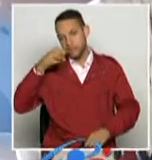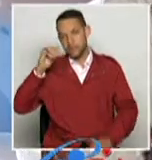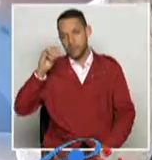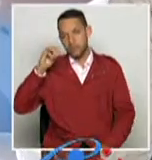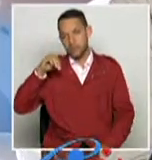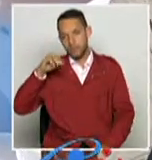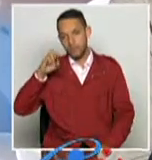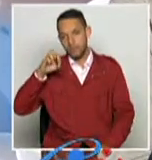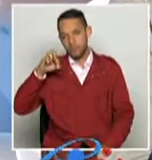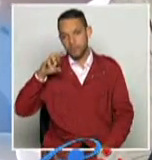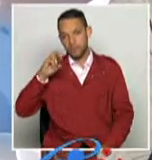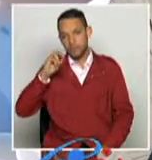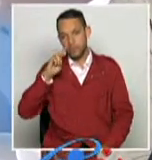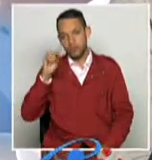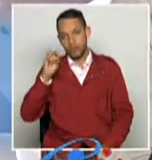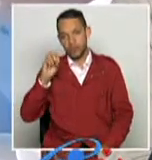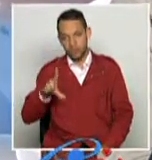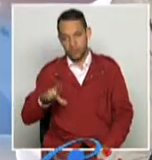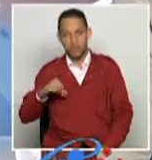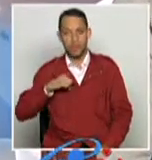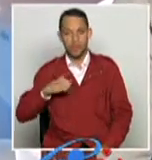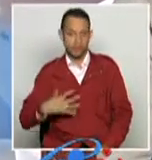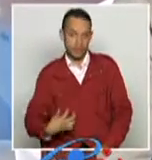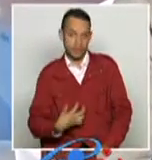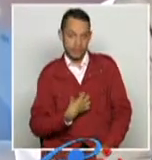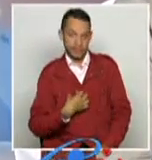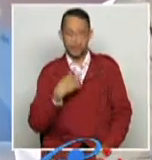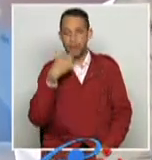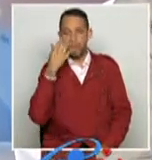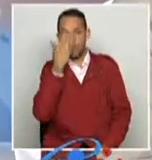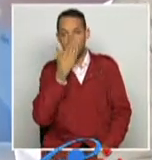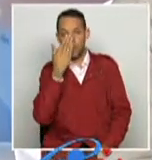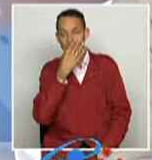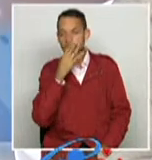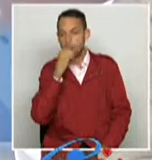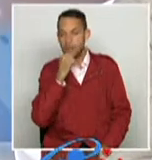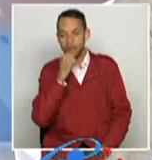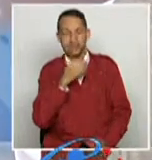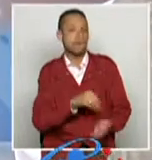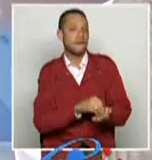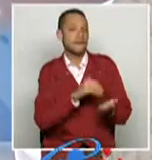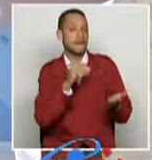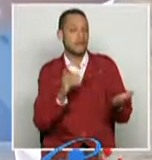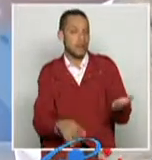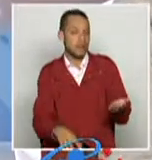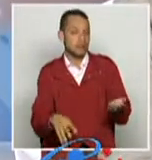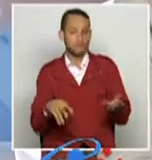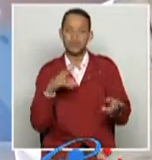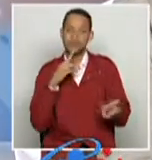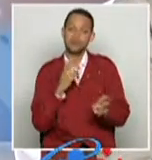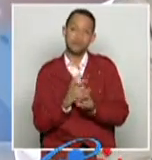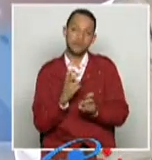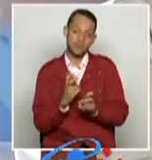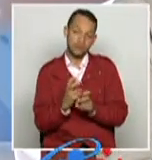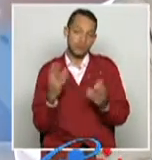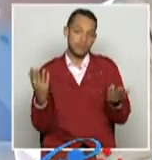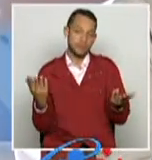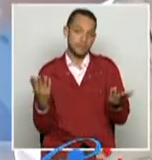acá y resulta que lo que tienen es un cáncer y no le hacen el examen. No, es que por la clínica yo digo que eso es